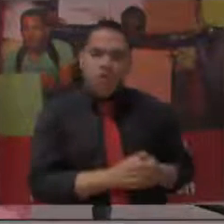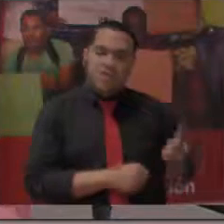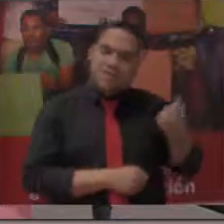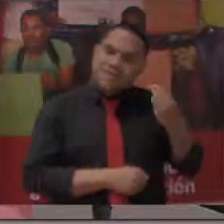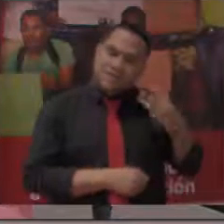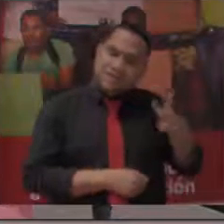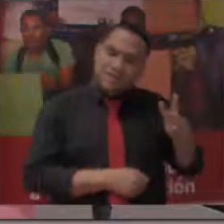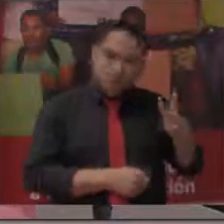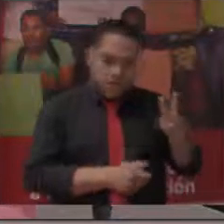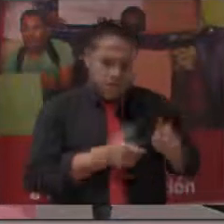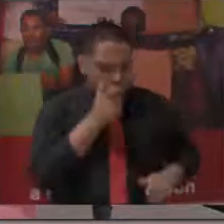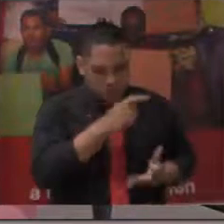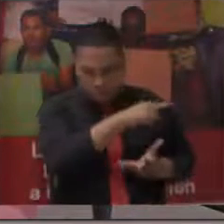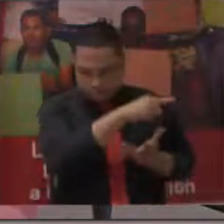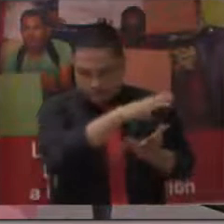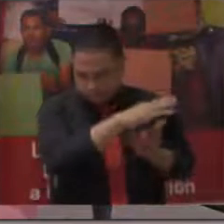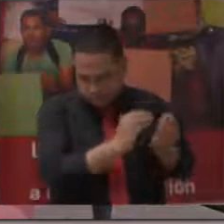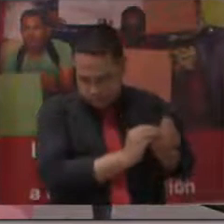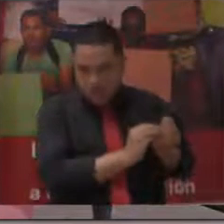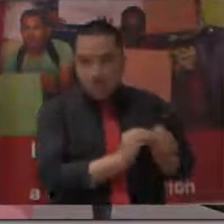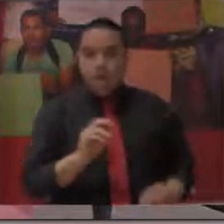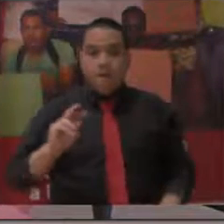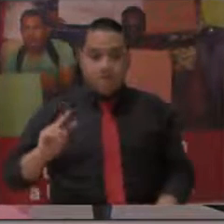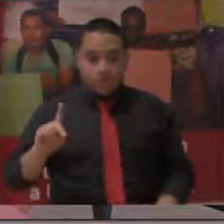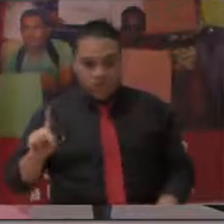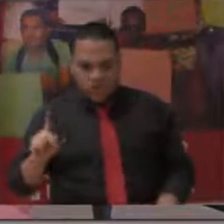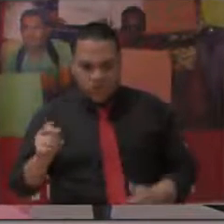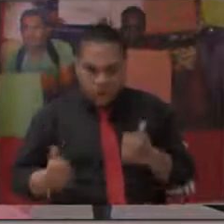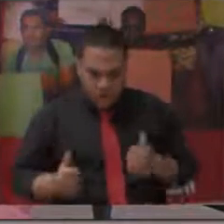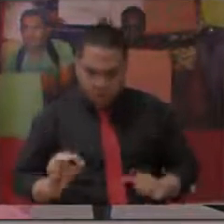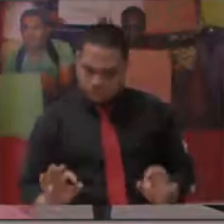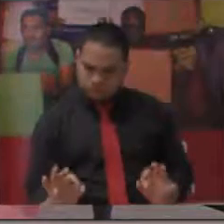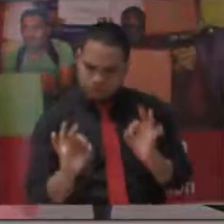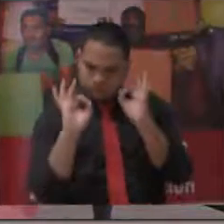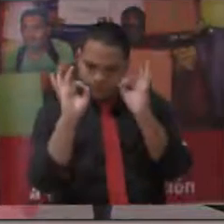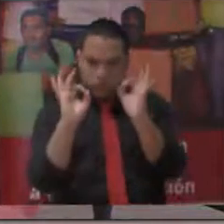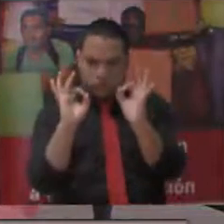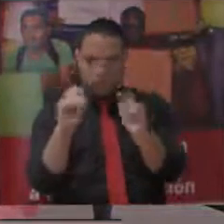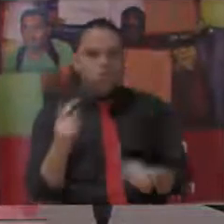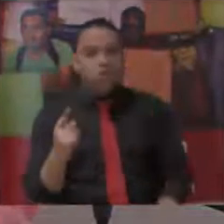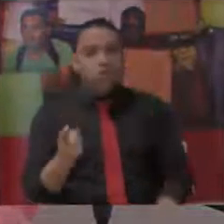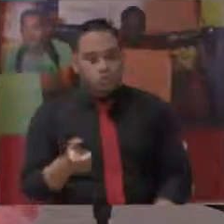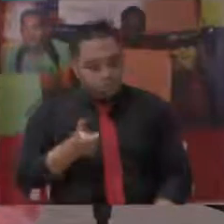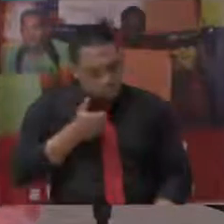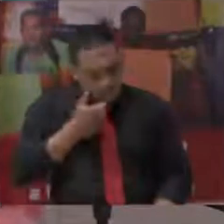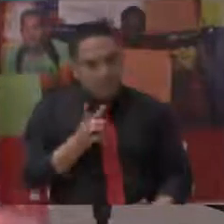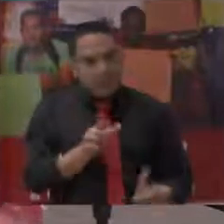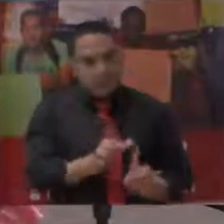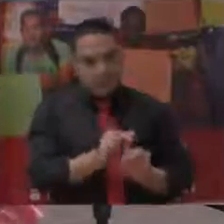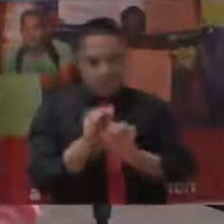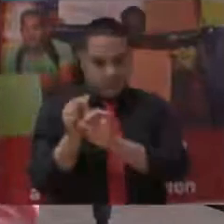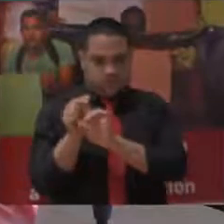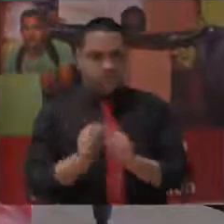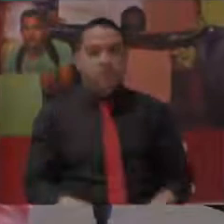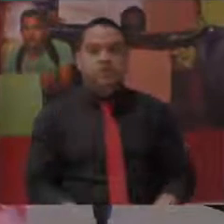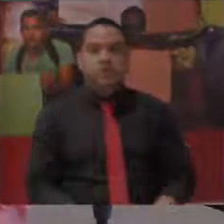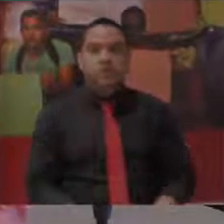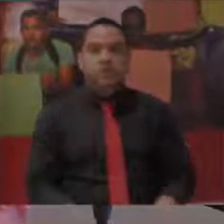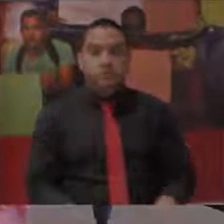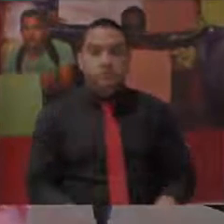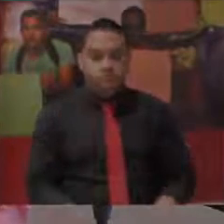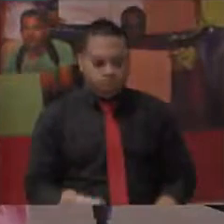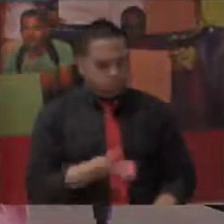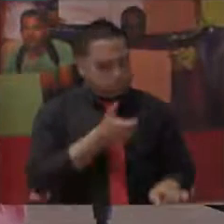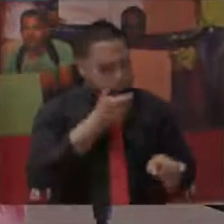auditorías integrales, 21 auditorías de calidad y una especial. Como producto de